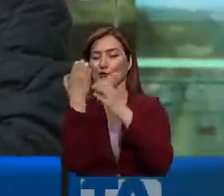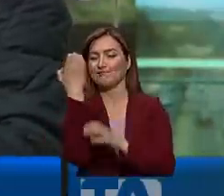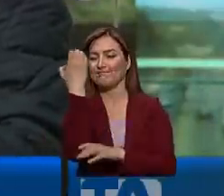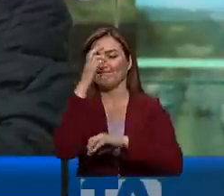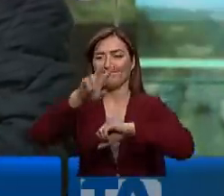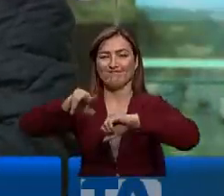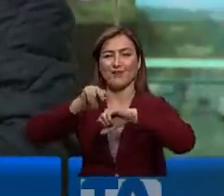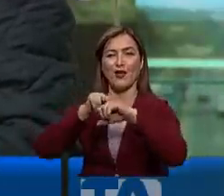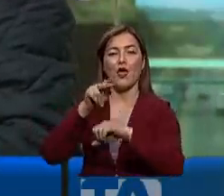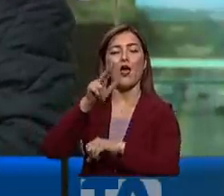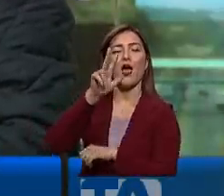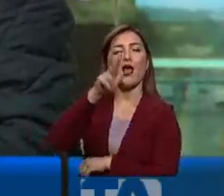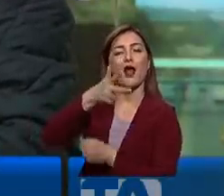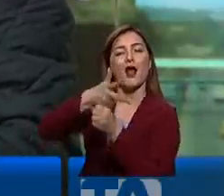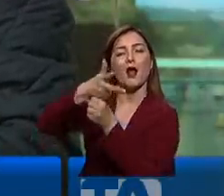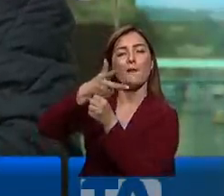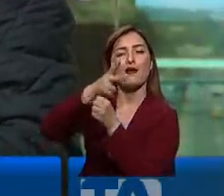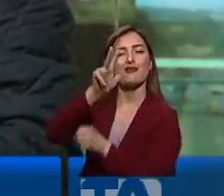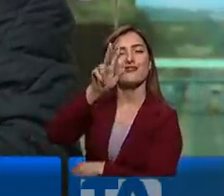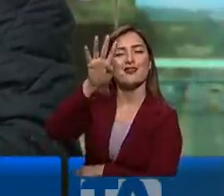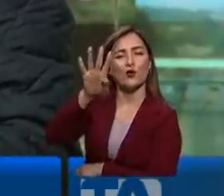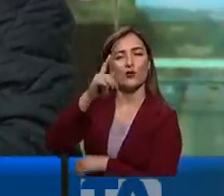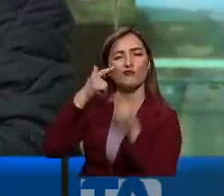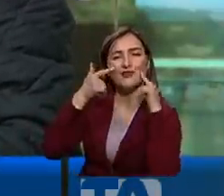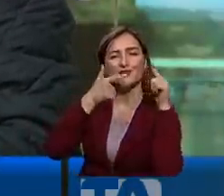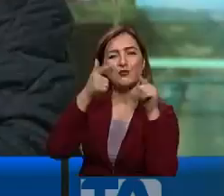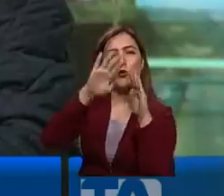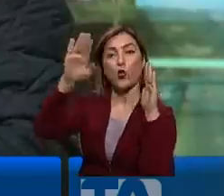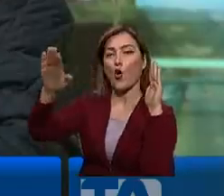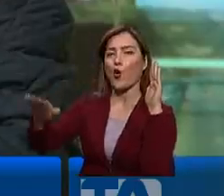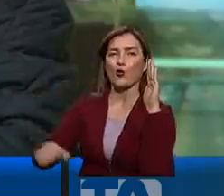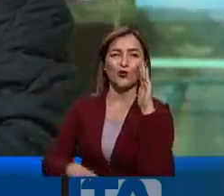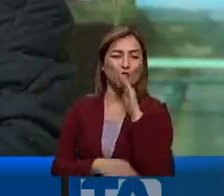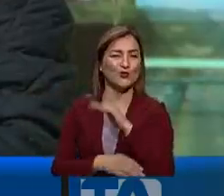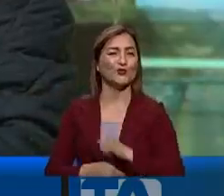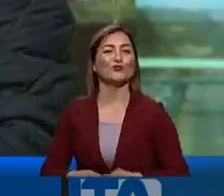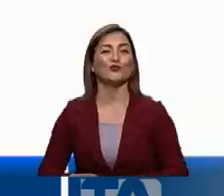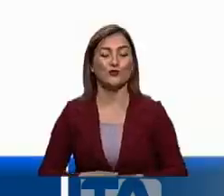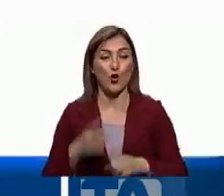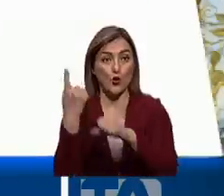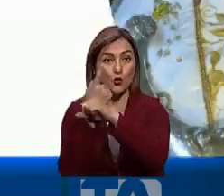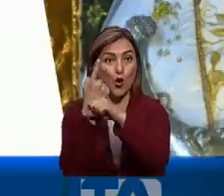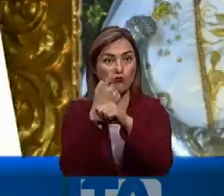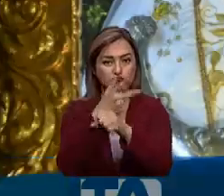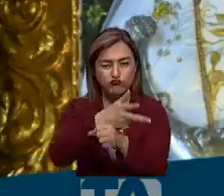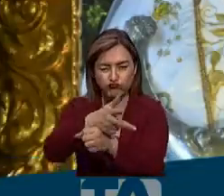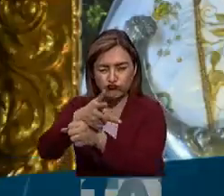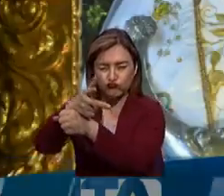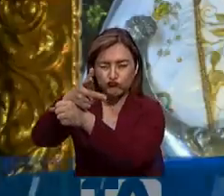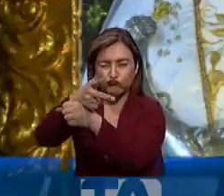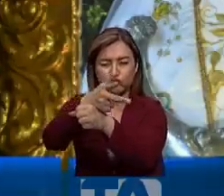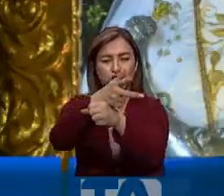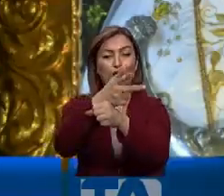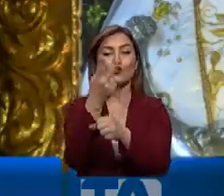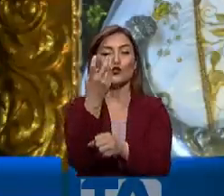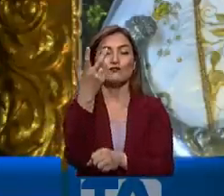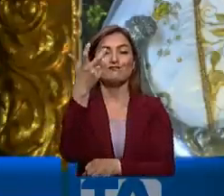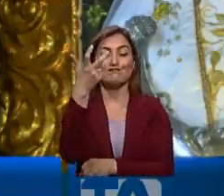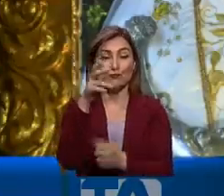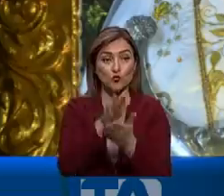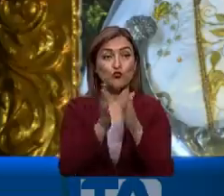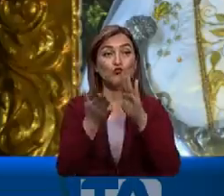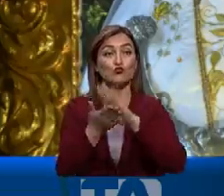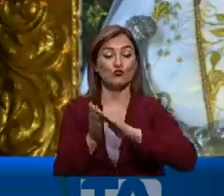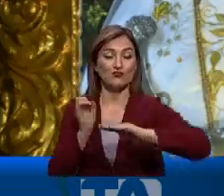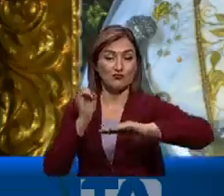34 cámaras que estarán vigilando las 24 horas del día y un dron. El 12 y 13 de noviembre el Santuario